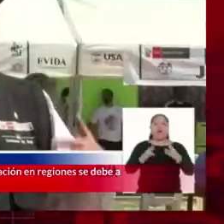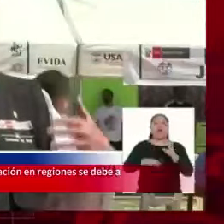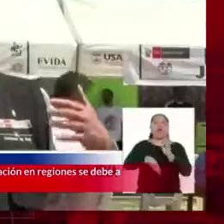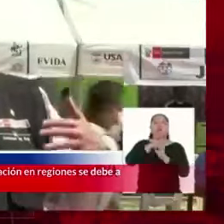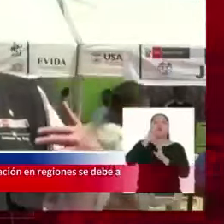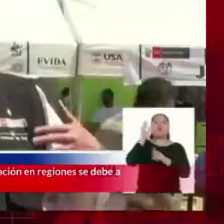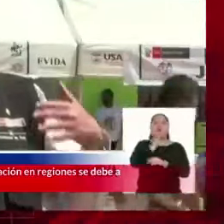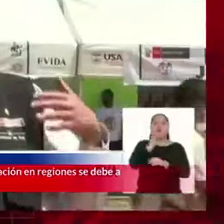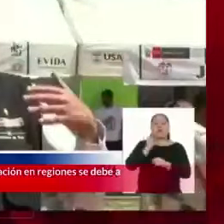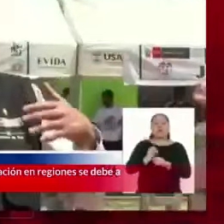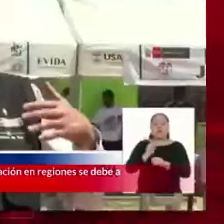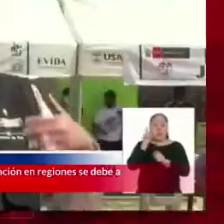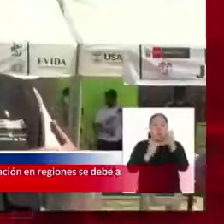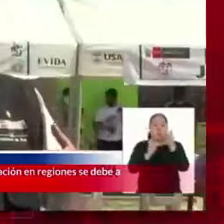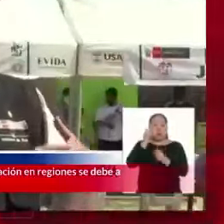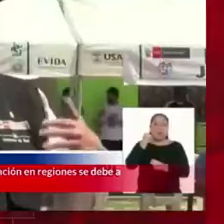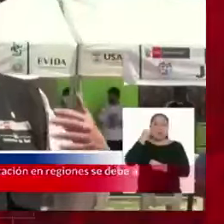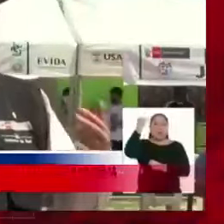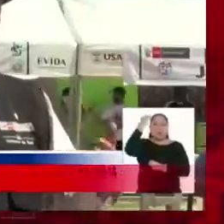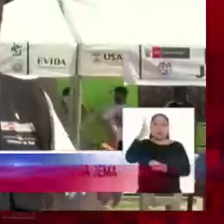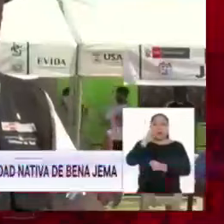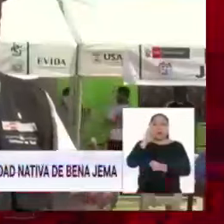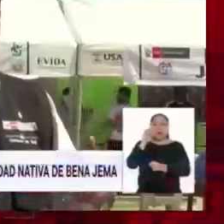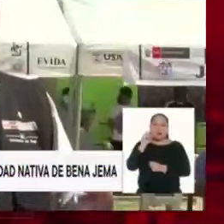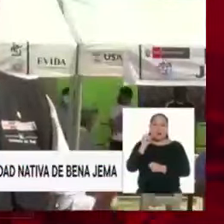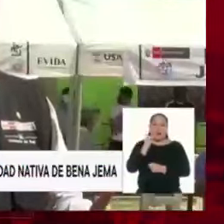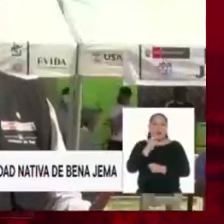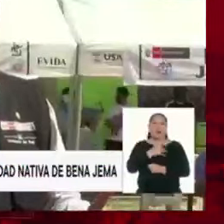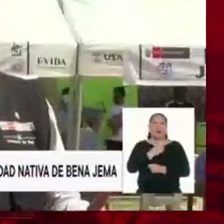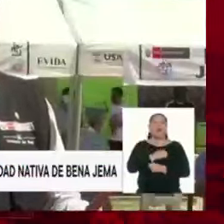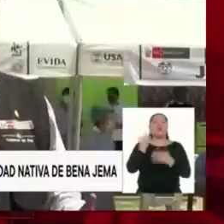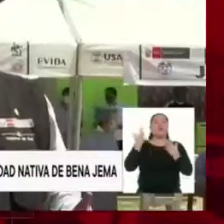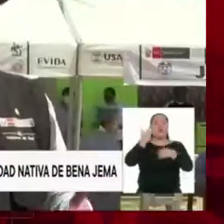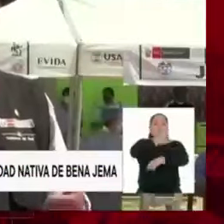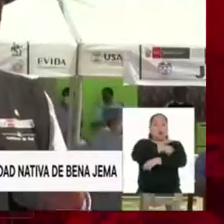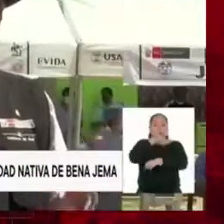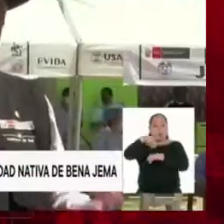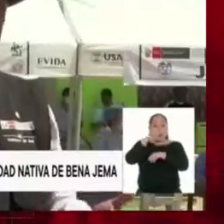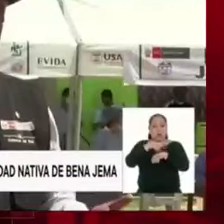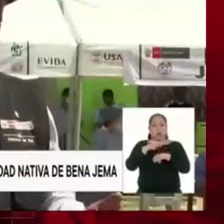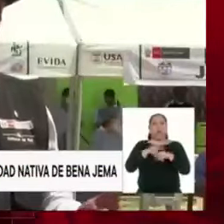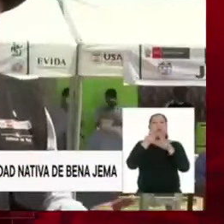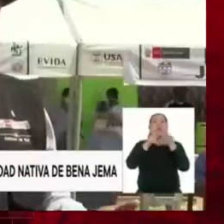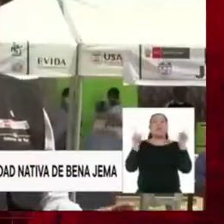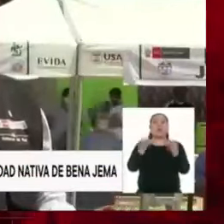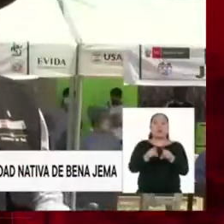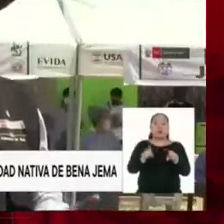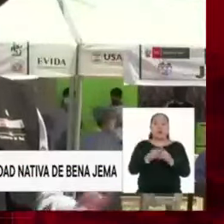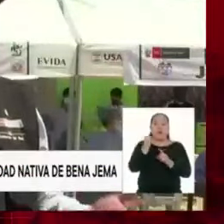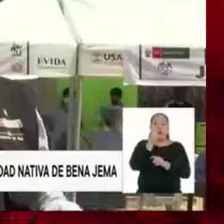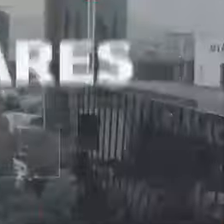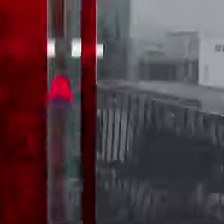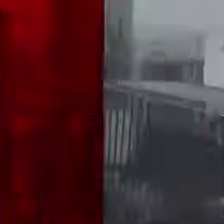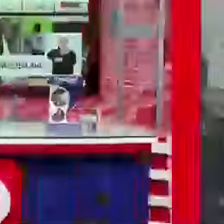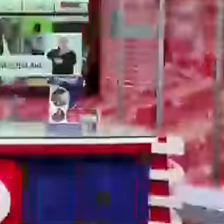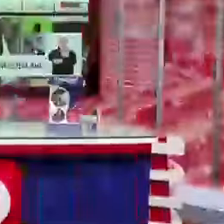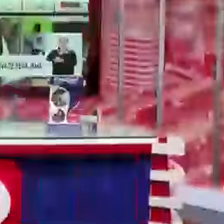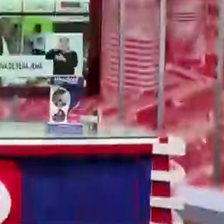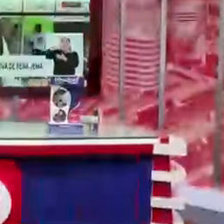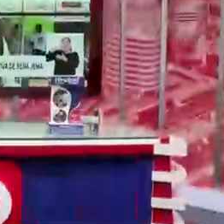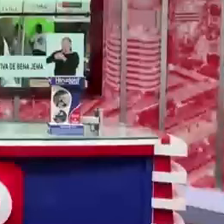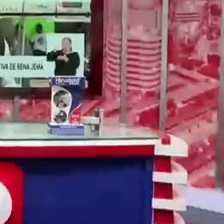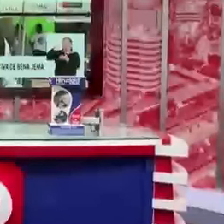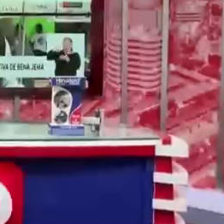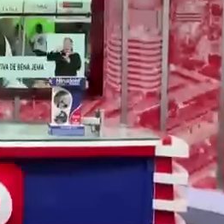el porcentaje de personas mayores de 60 vacunadas en esta región. Pero también hay algunas personas que no